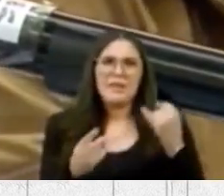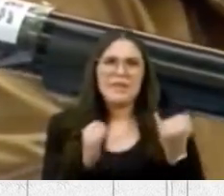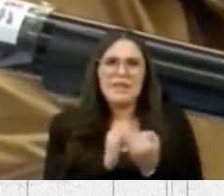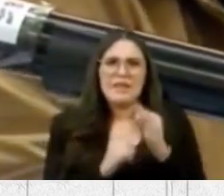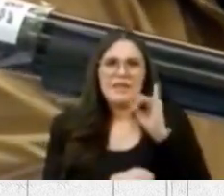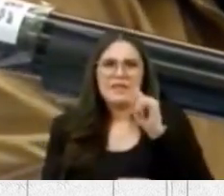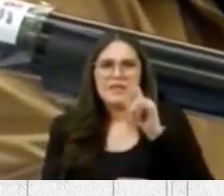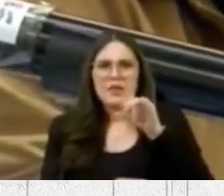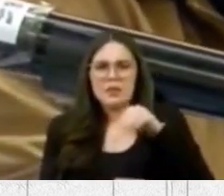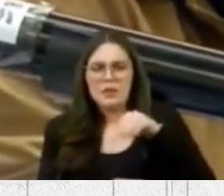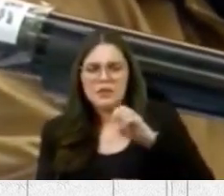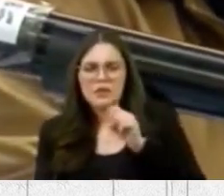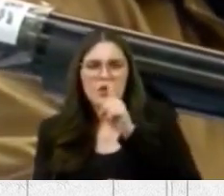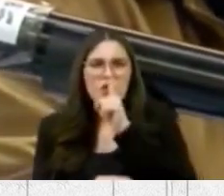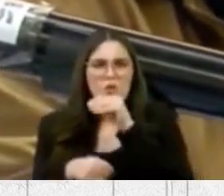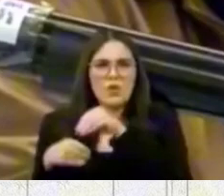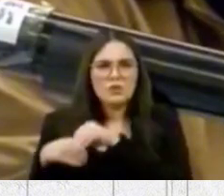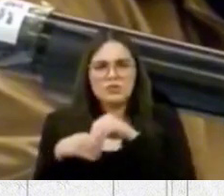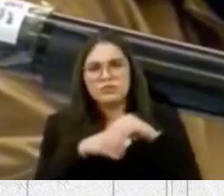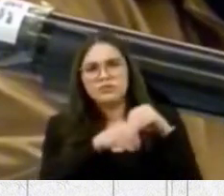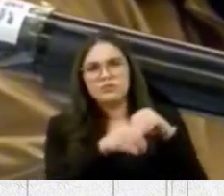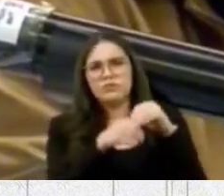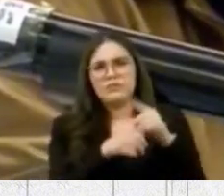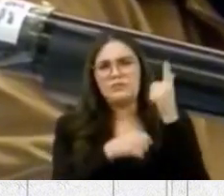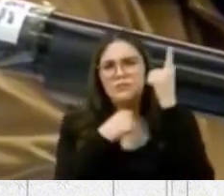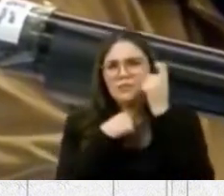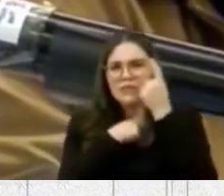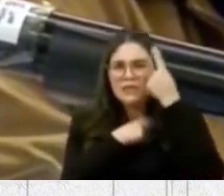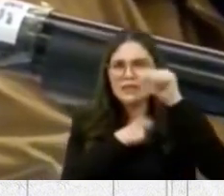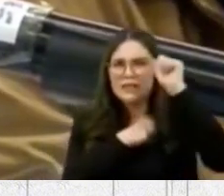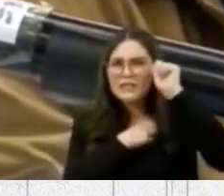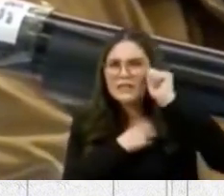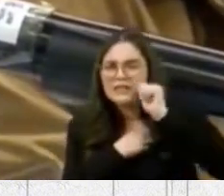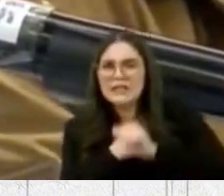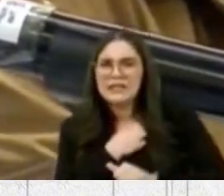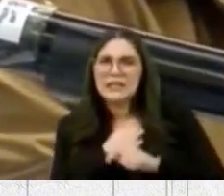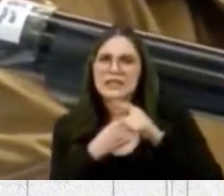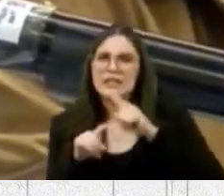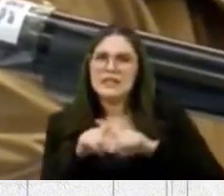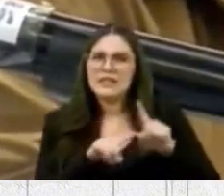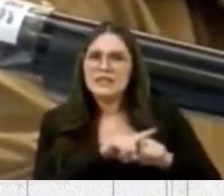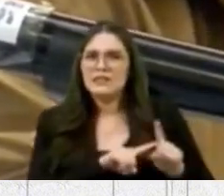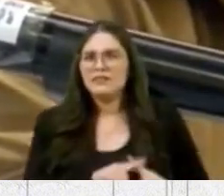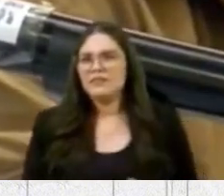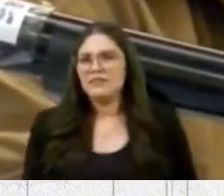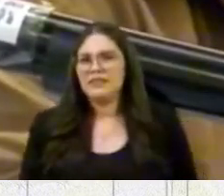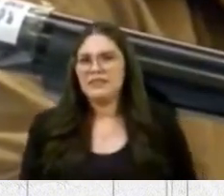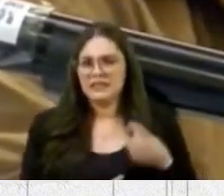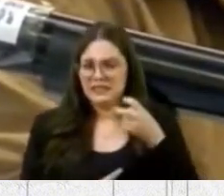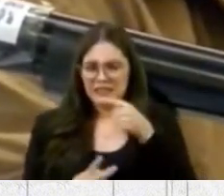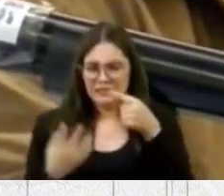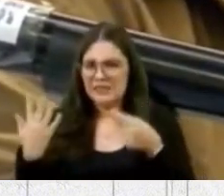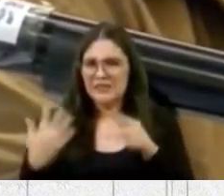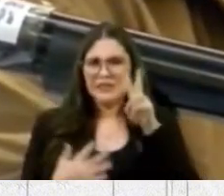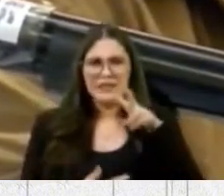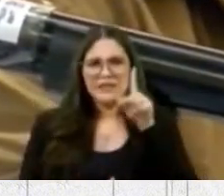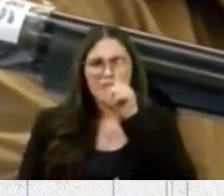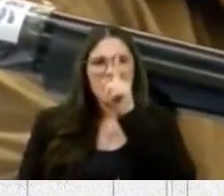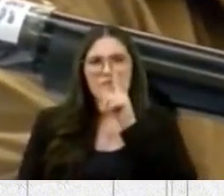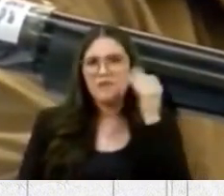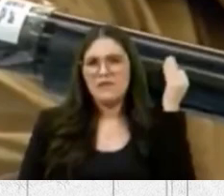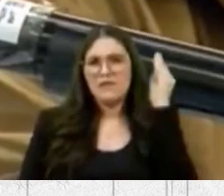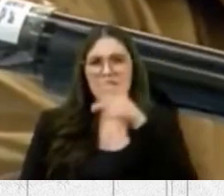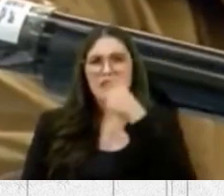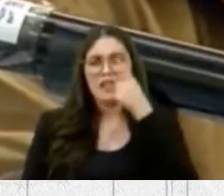fideicomisos secretos inacabables, pensiones vitalicias para los ministros. Es falso eso de que los